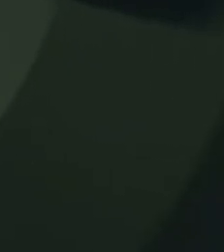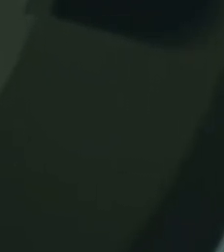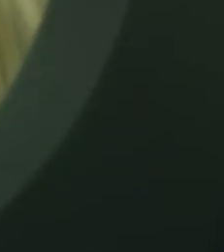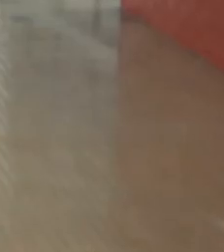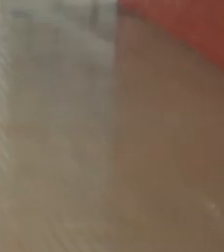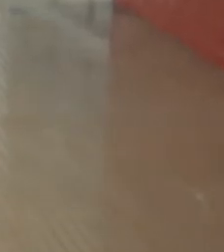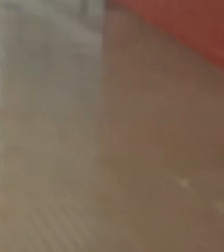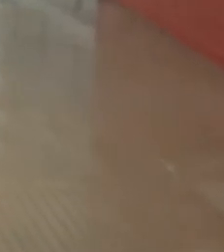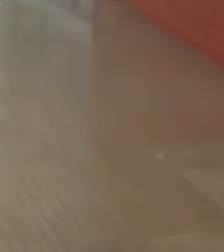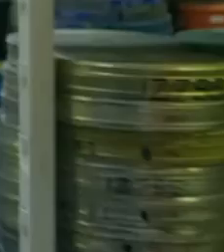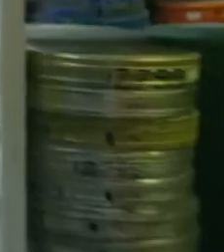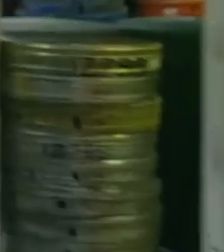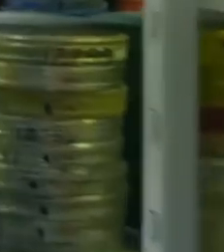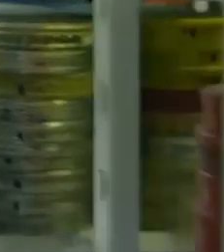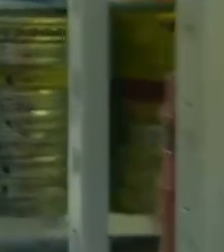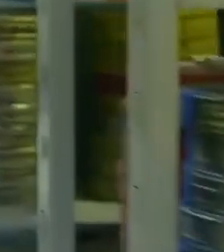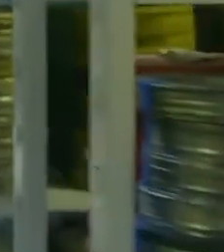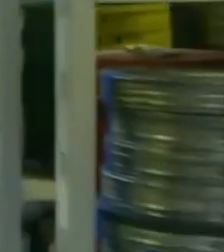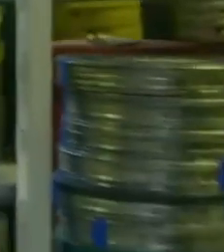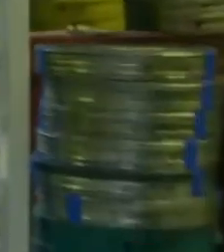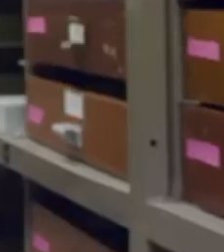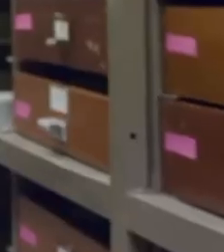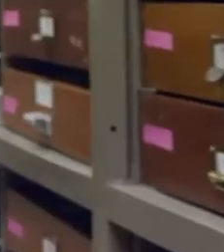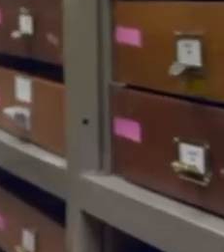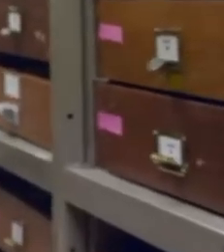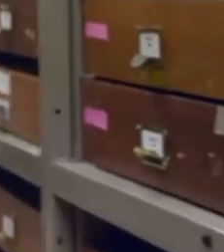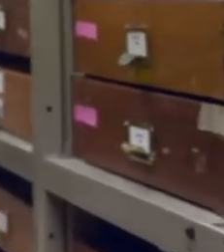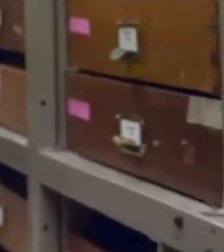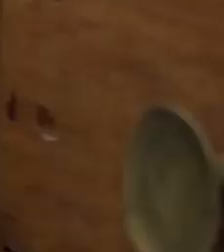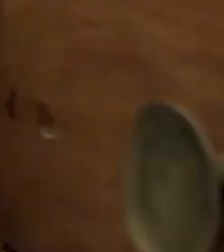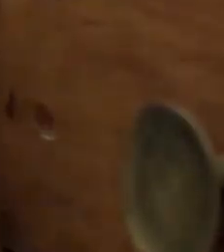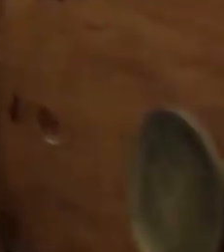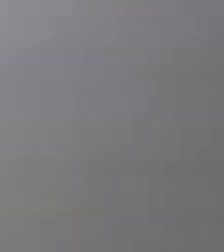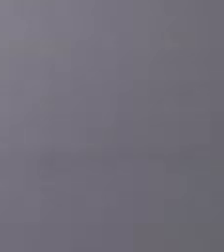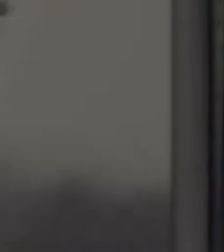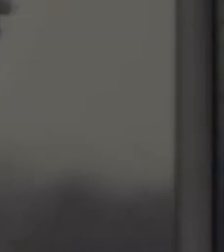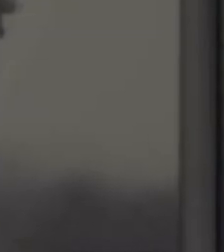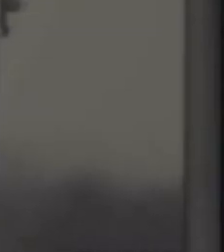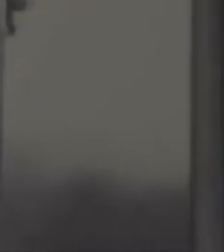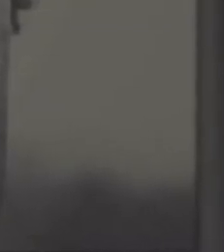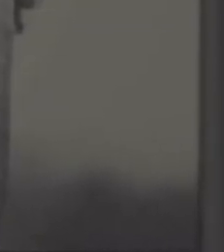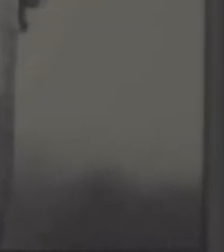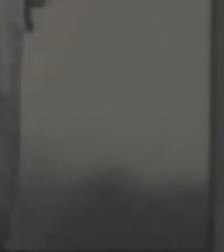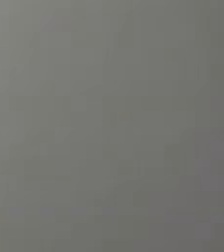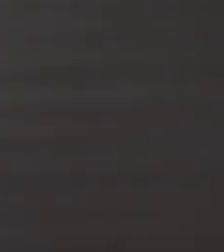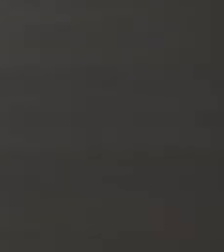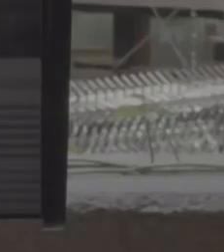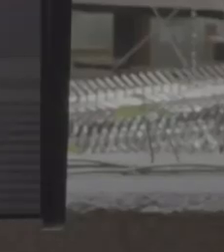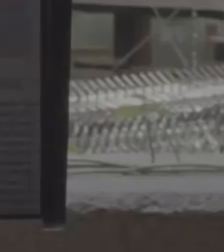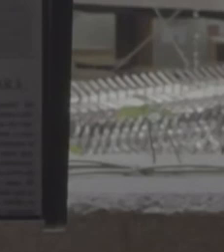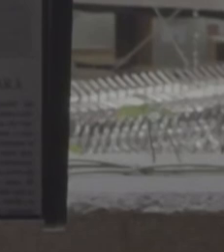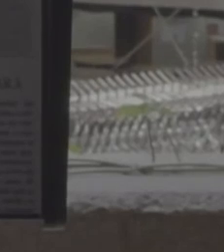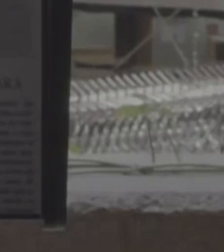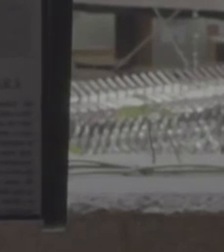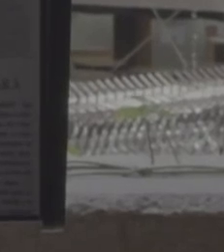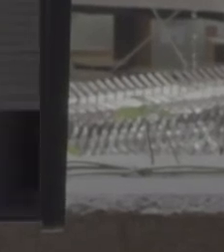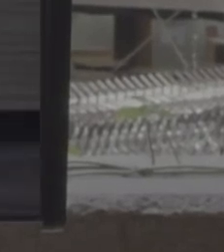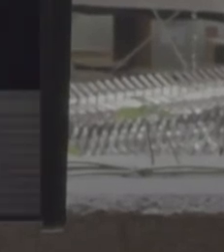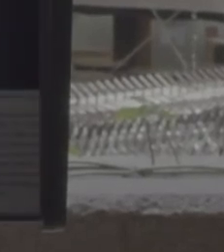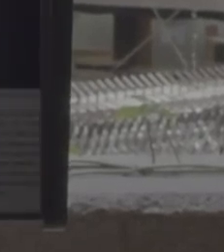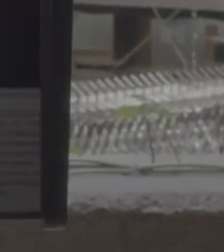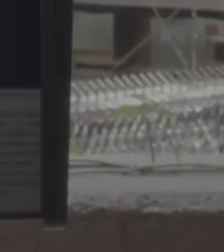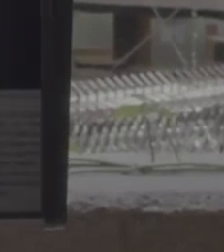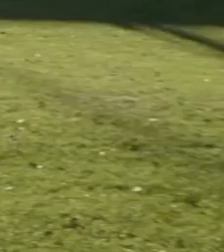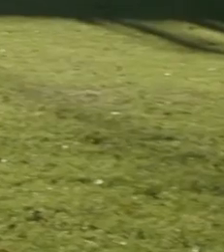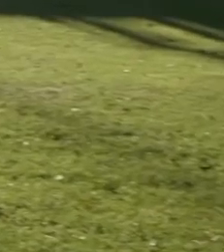las ciencias nucleares en el 2009 se nos distinguió con el premio príncipe de asturias y los tres premios nobel que méxico ha dado al mundo pasaron